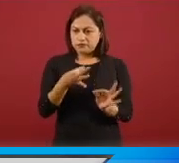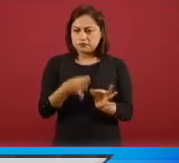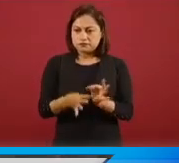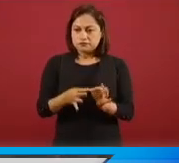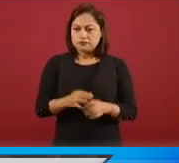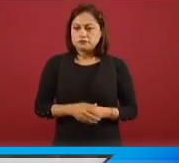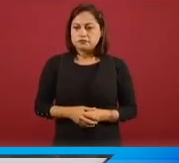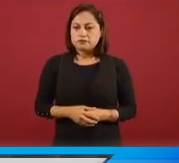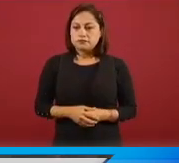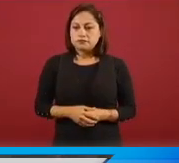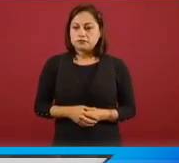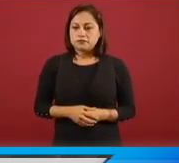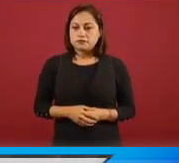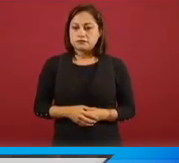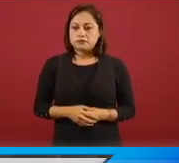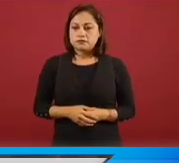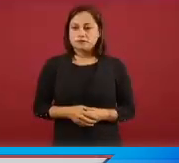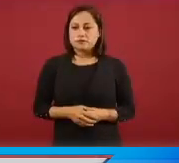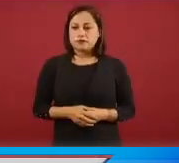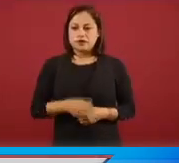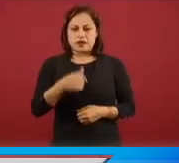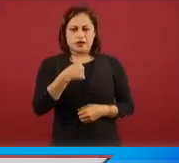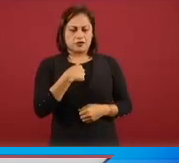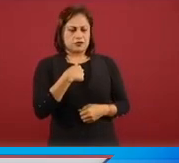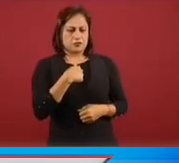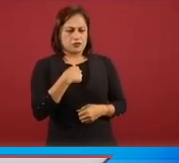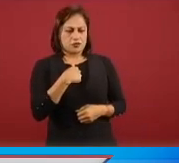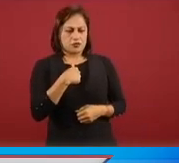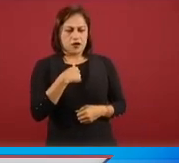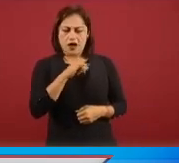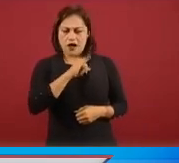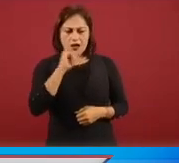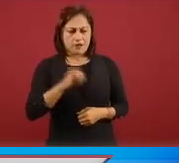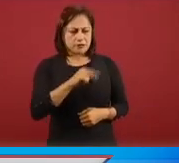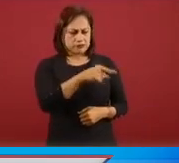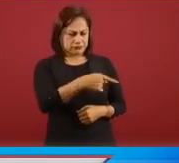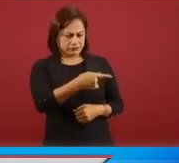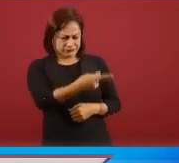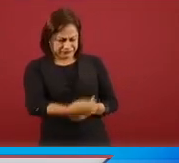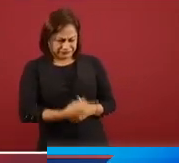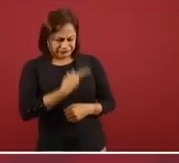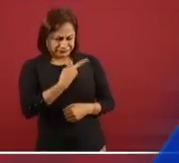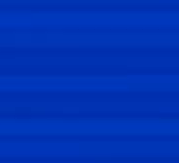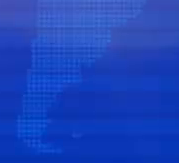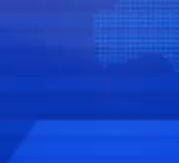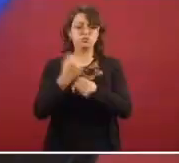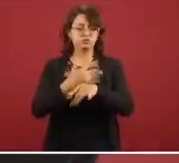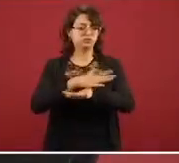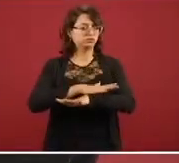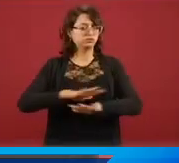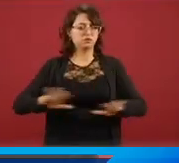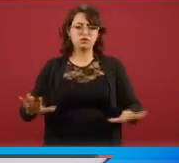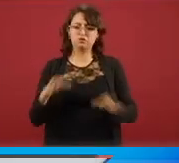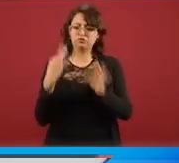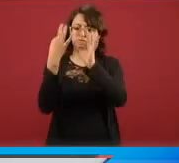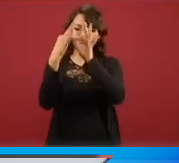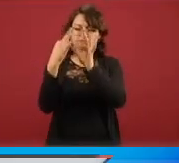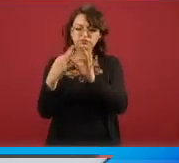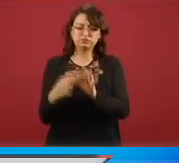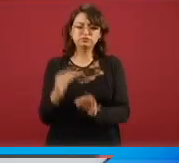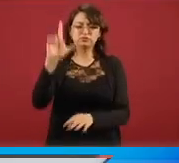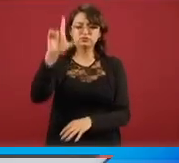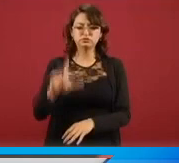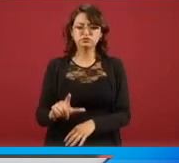no es por la presunción de que reciban dinero del actual gobierno sino de lo que ocurría en gobiernos anteriores hechos en